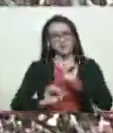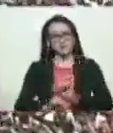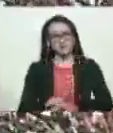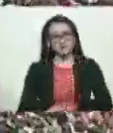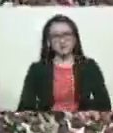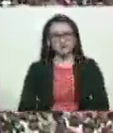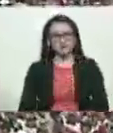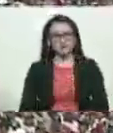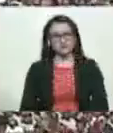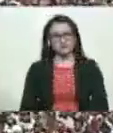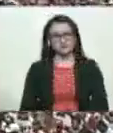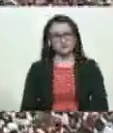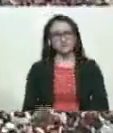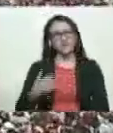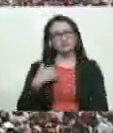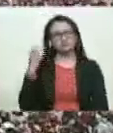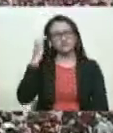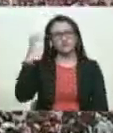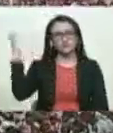yo sueño